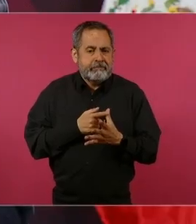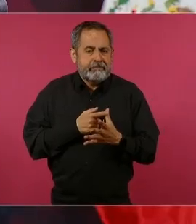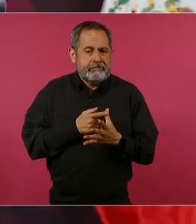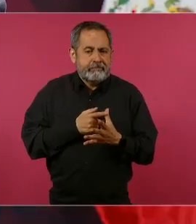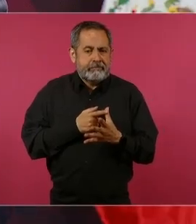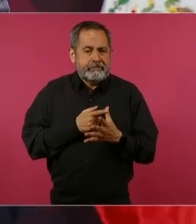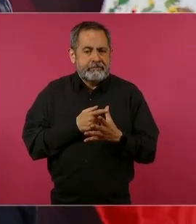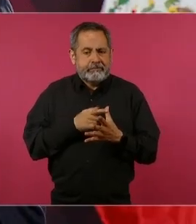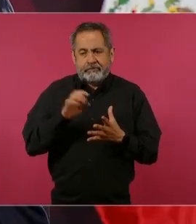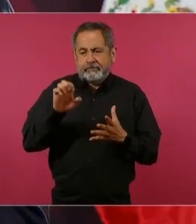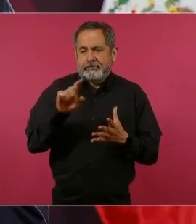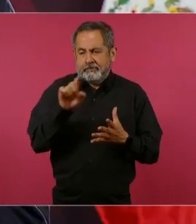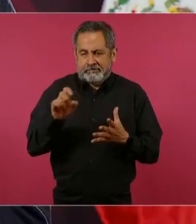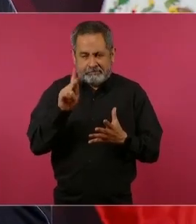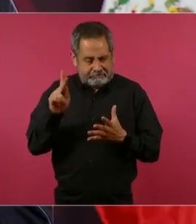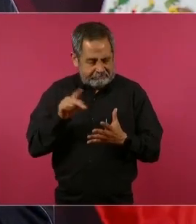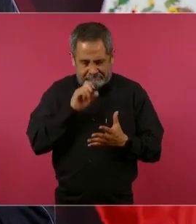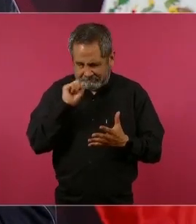con Zedillo,